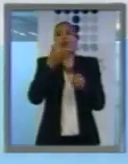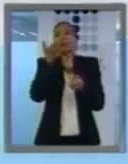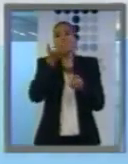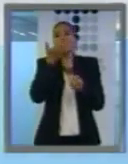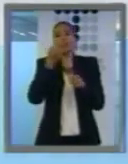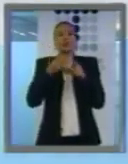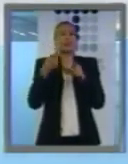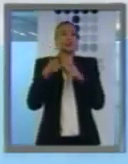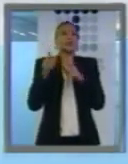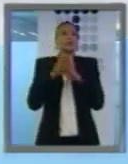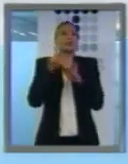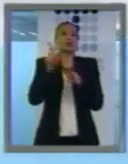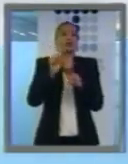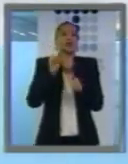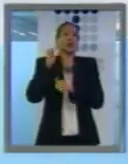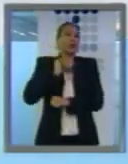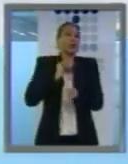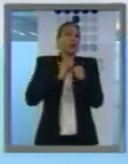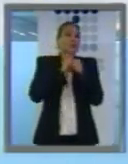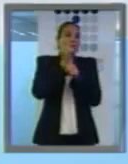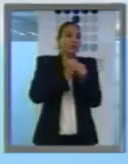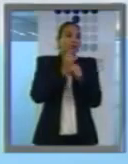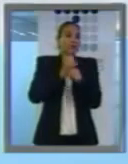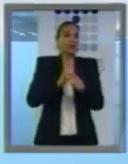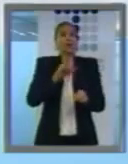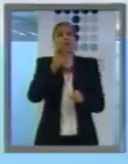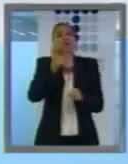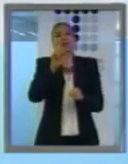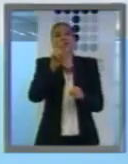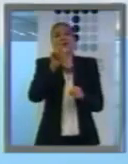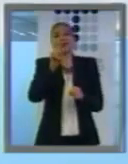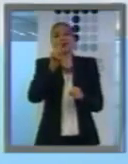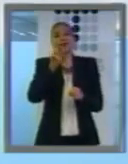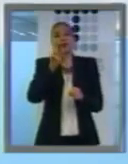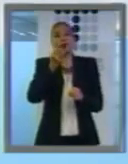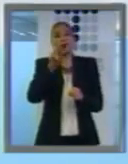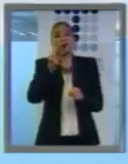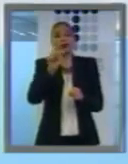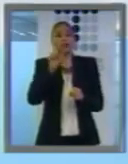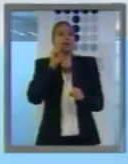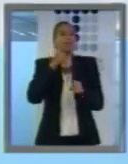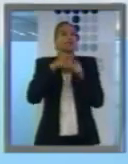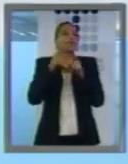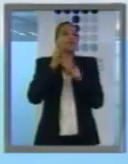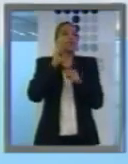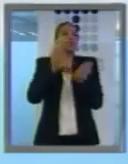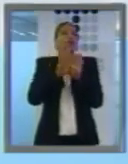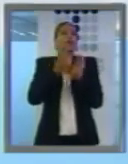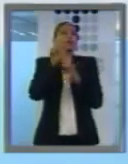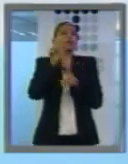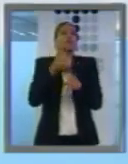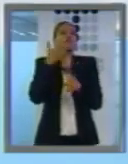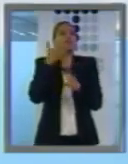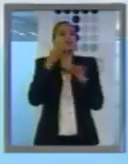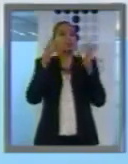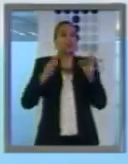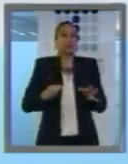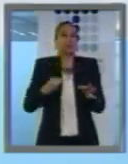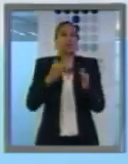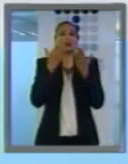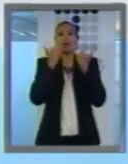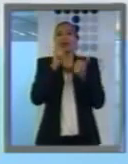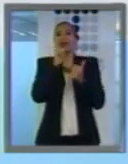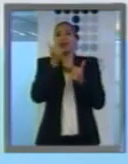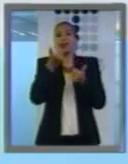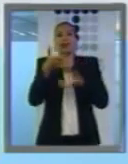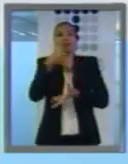autoridad fiscalizadora, cuando esté o de investigación, cuando estén en un proceso de procedimientos disciplinarios y no se encuentran los insumos